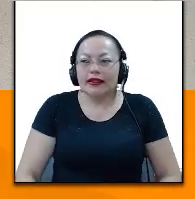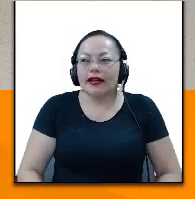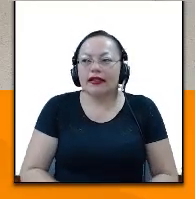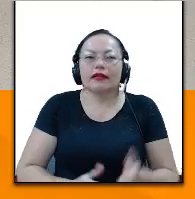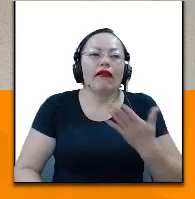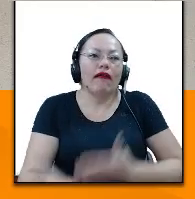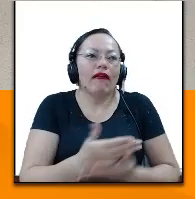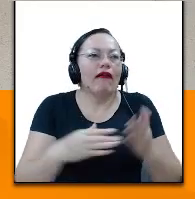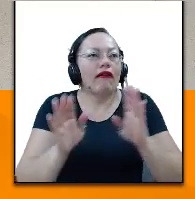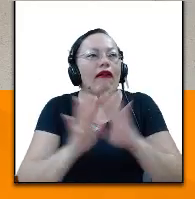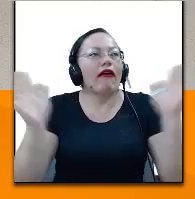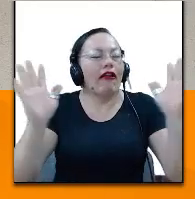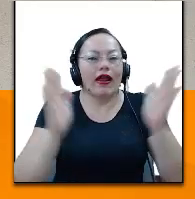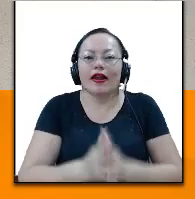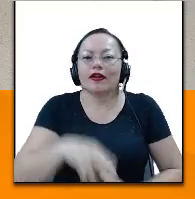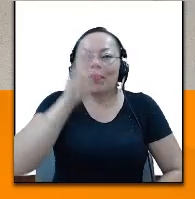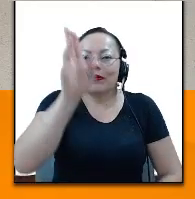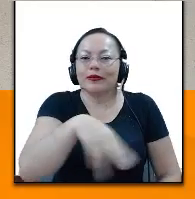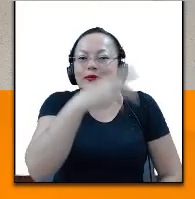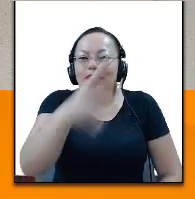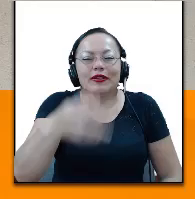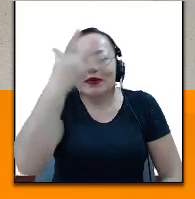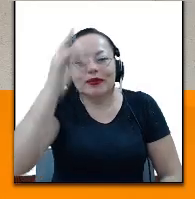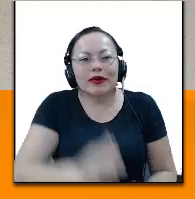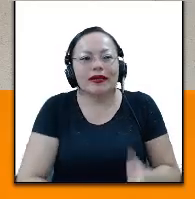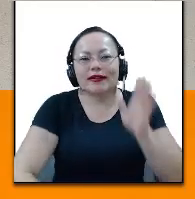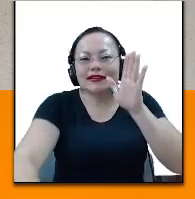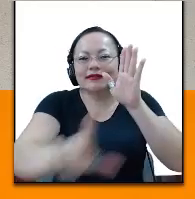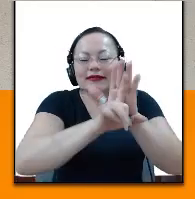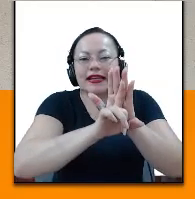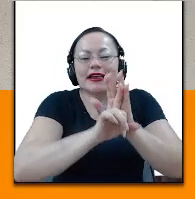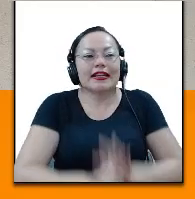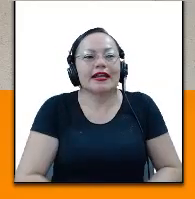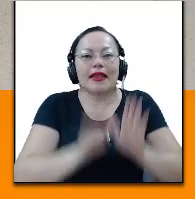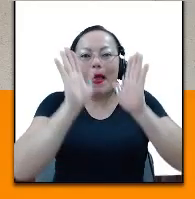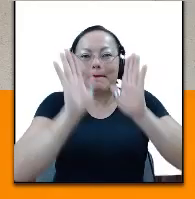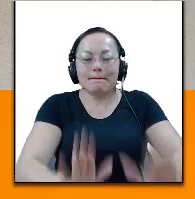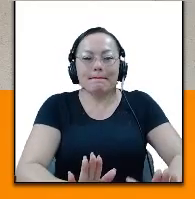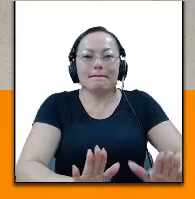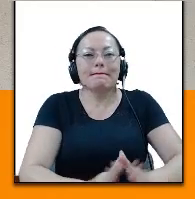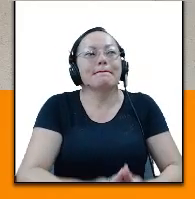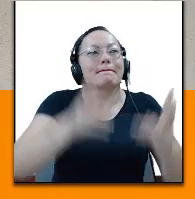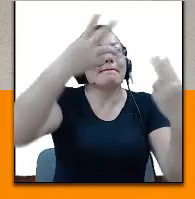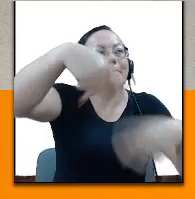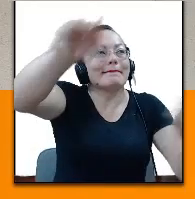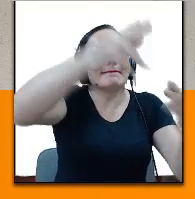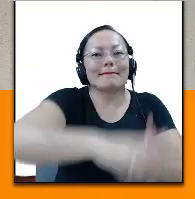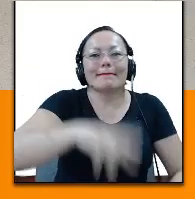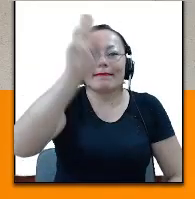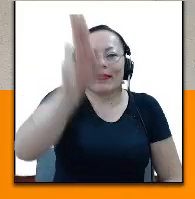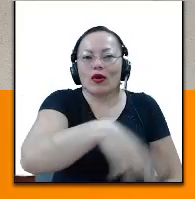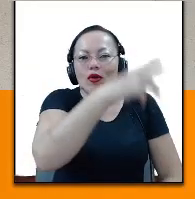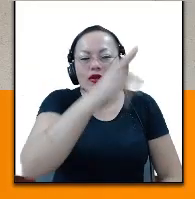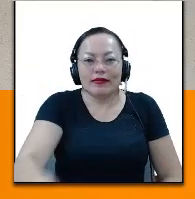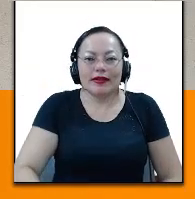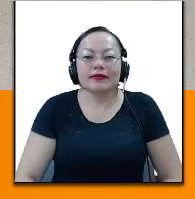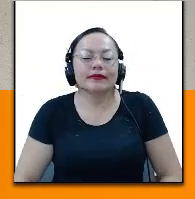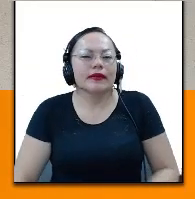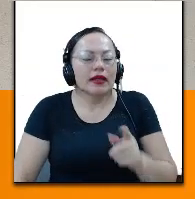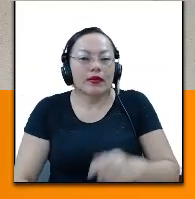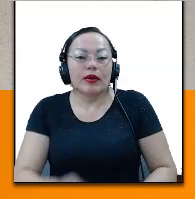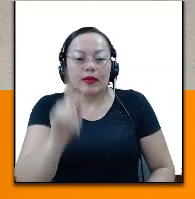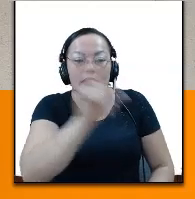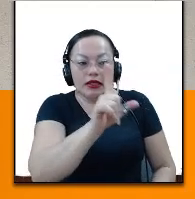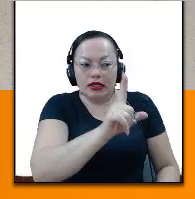incompatibles con la medida de toque de queda ordenada a través del presente decreto. Es decir, de lunes a sábado